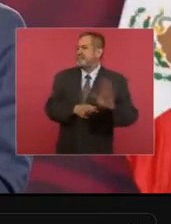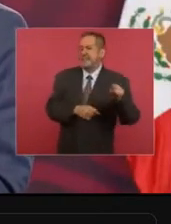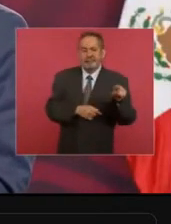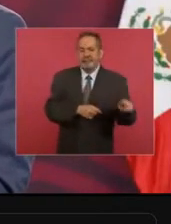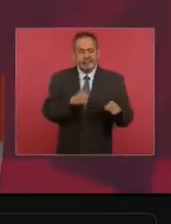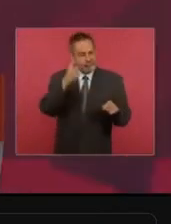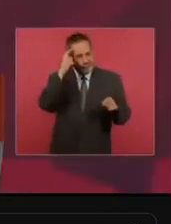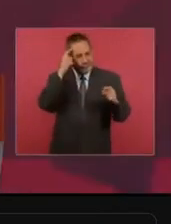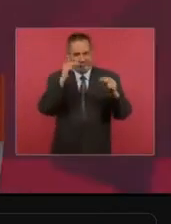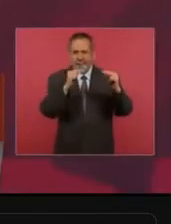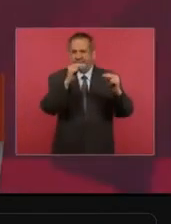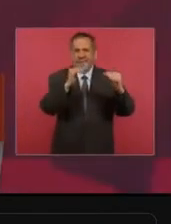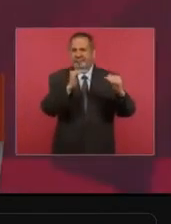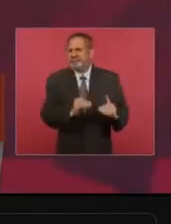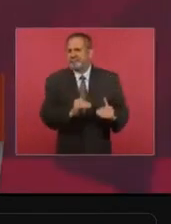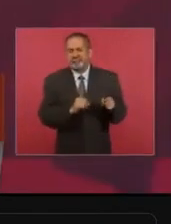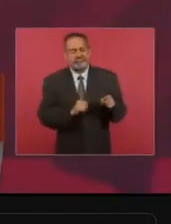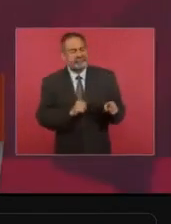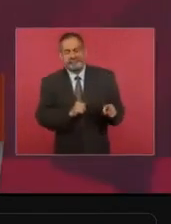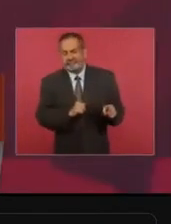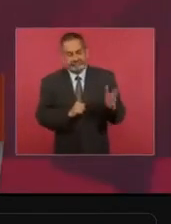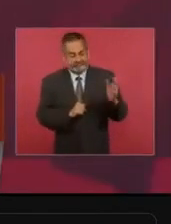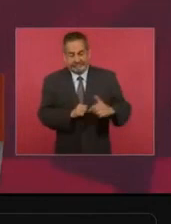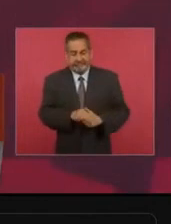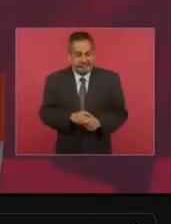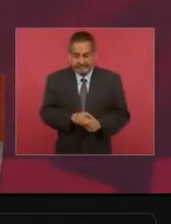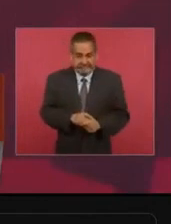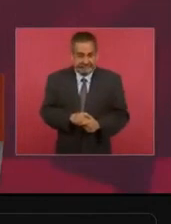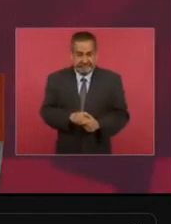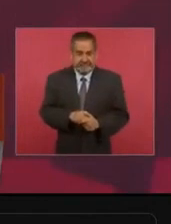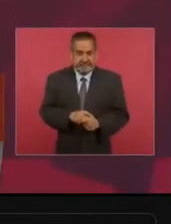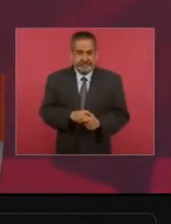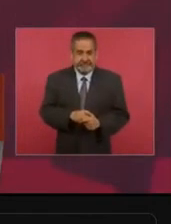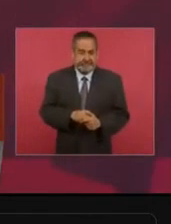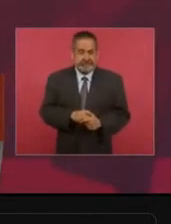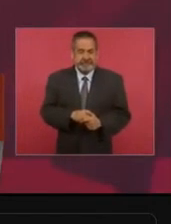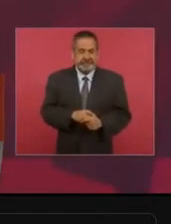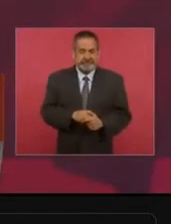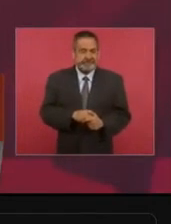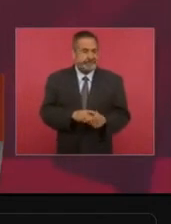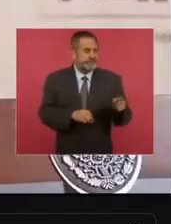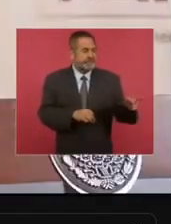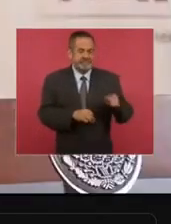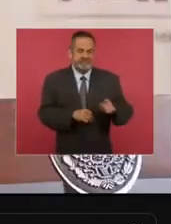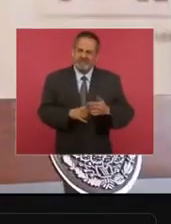del nivel de intolerancia